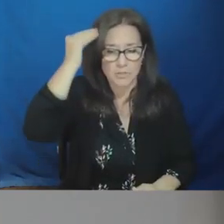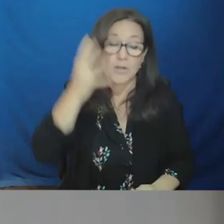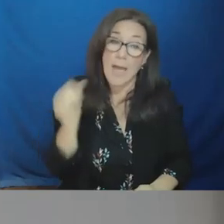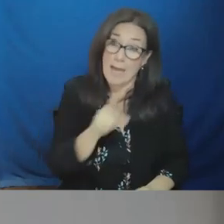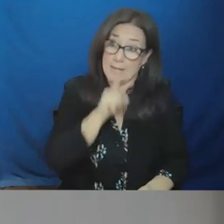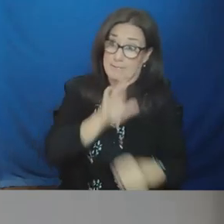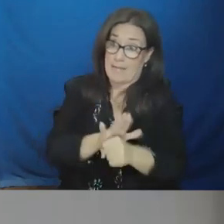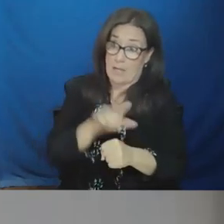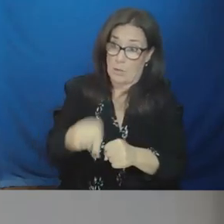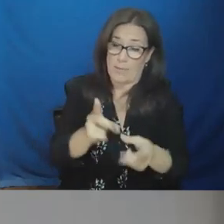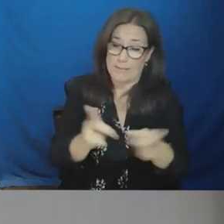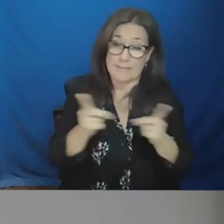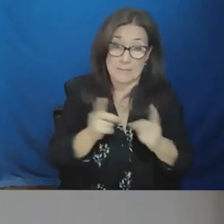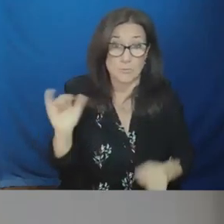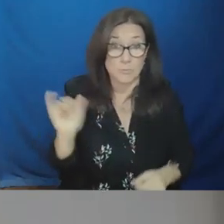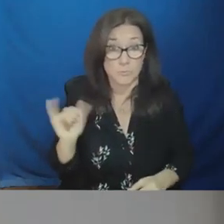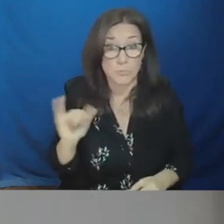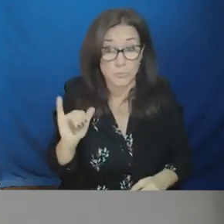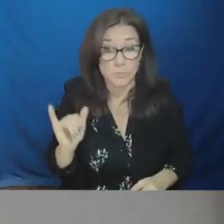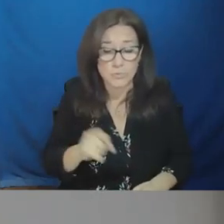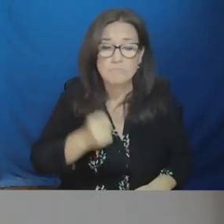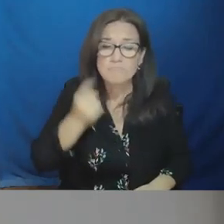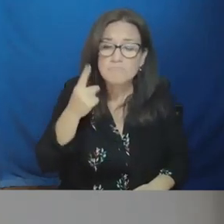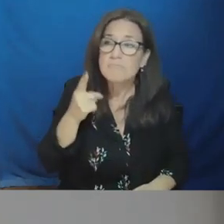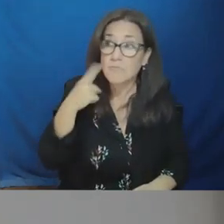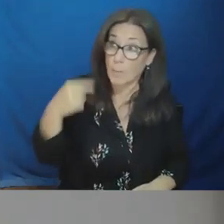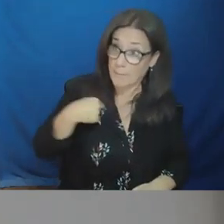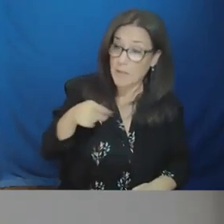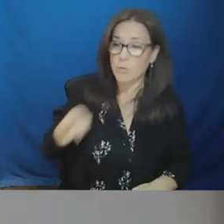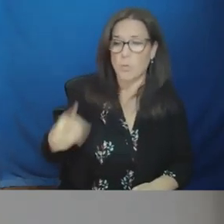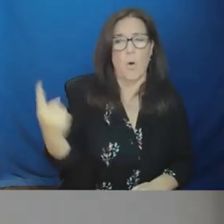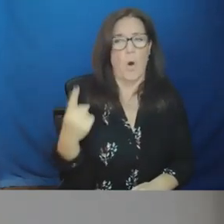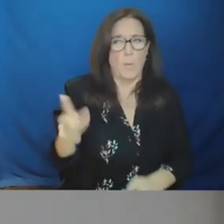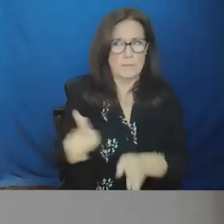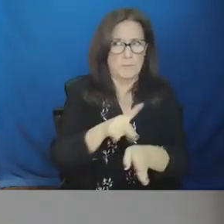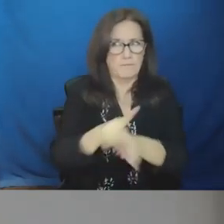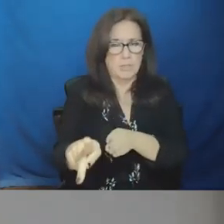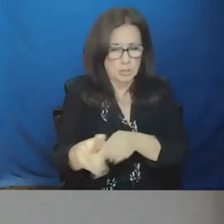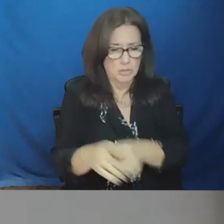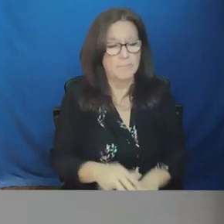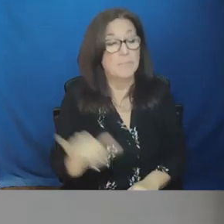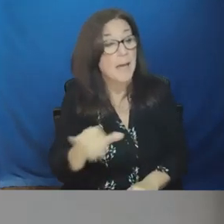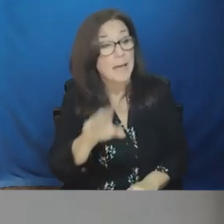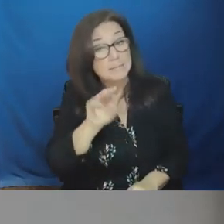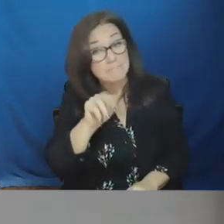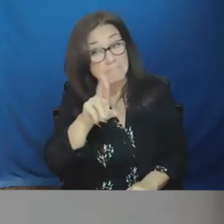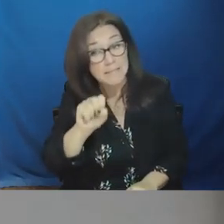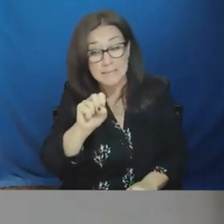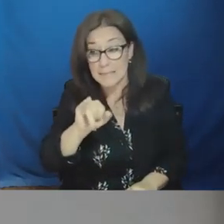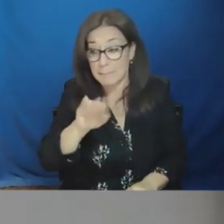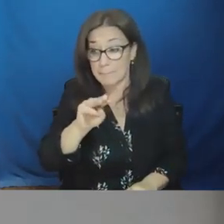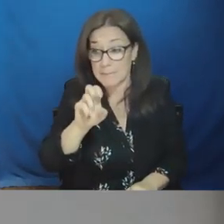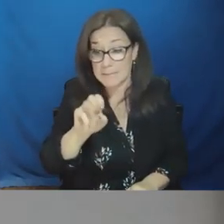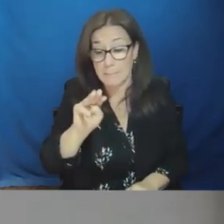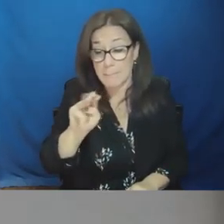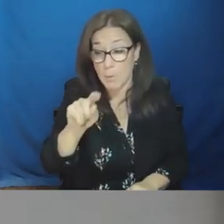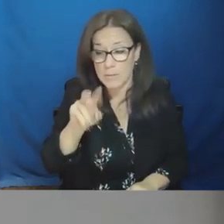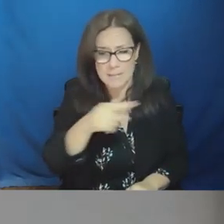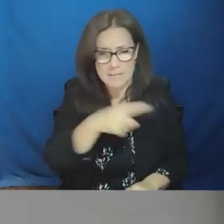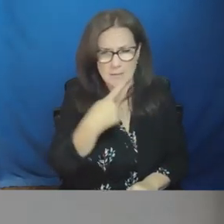tiene muchísimo conocimiento y también dedicación a este distrito para mí pues usted siempre es muy profesional